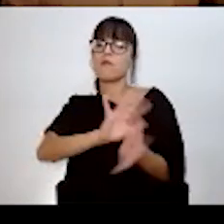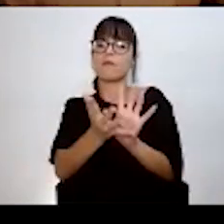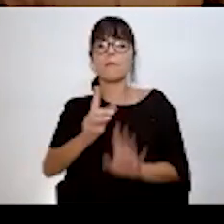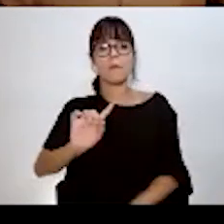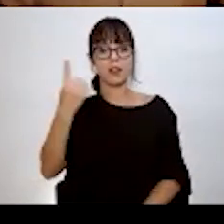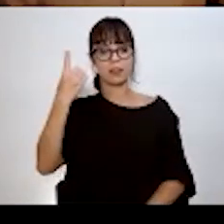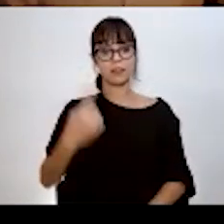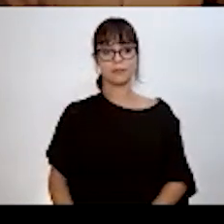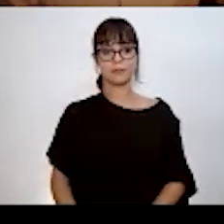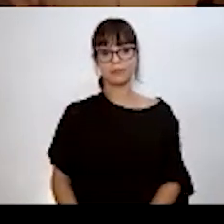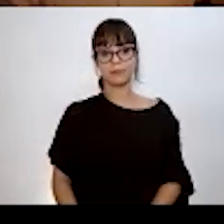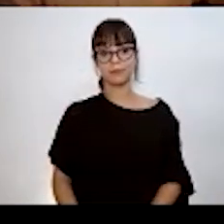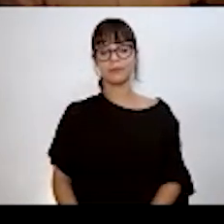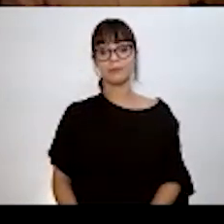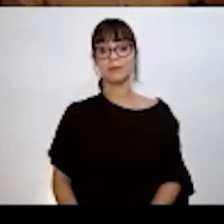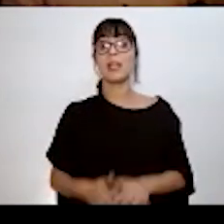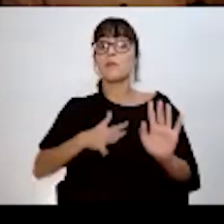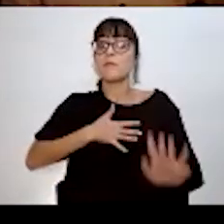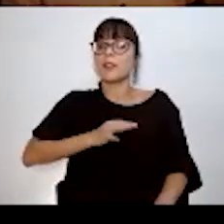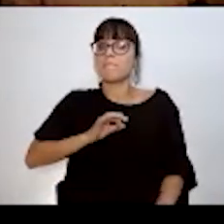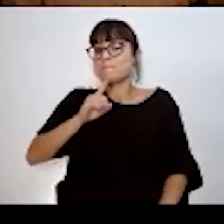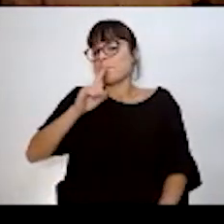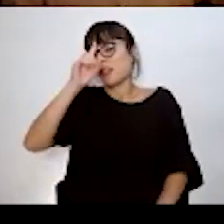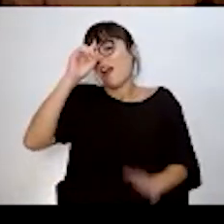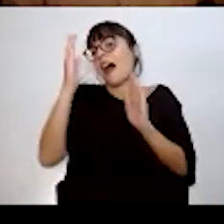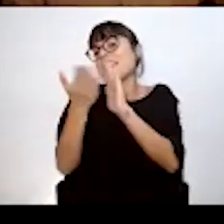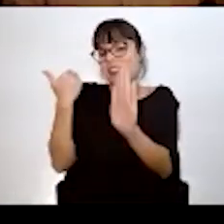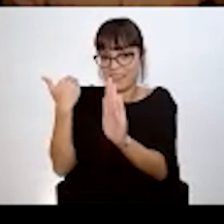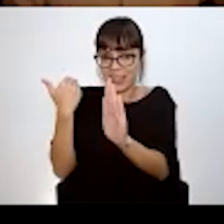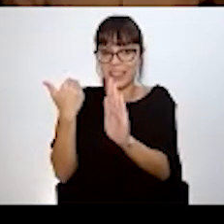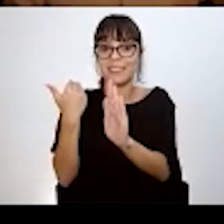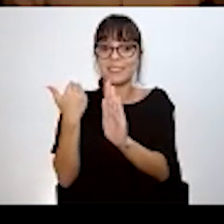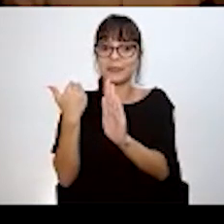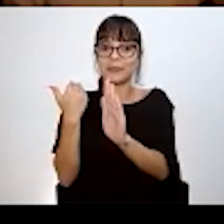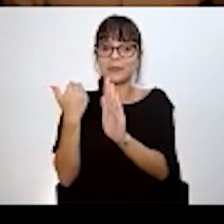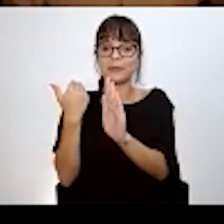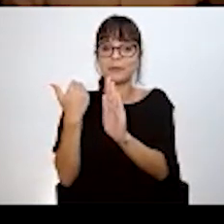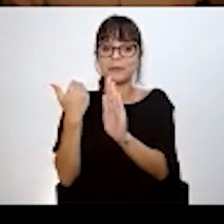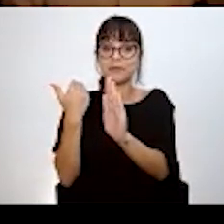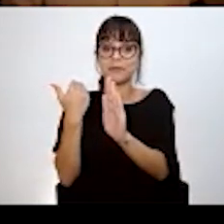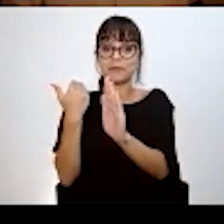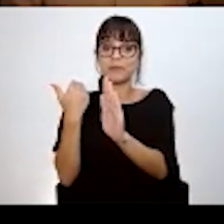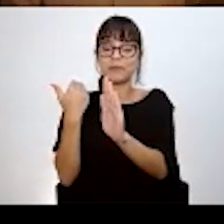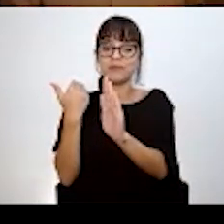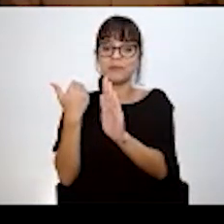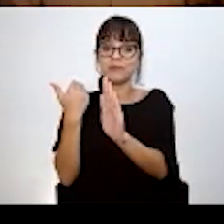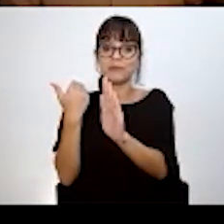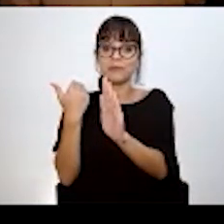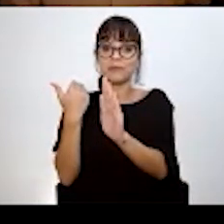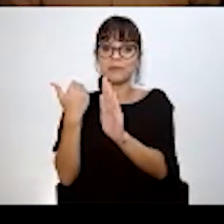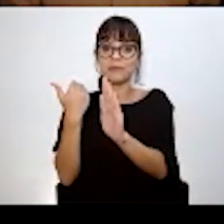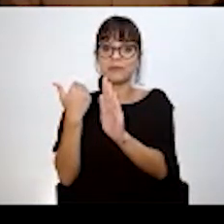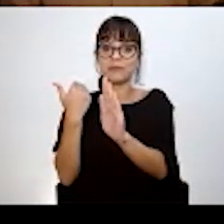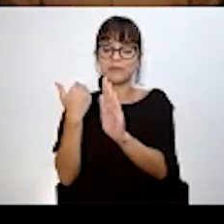Y ya si fuéramos más atrevidos, nos podríamos incluso atrever, valga la redundancia, a establecer